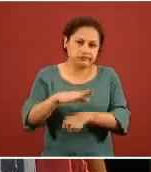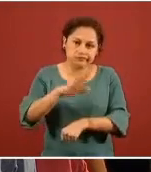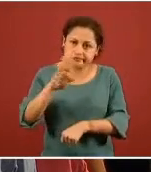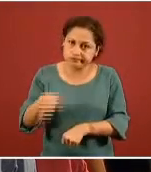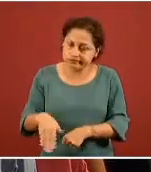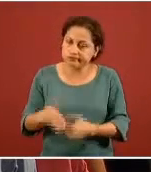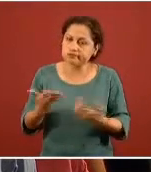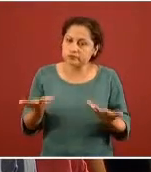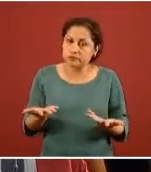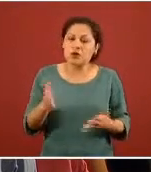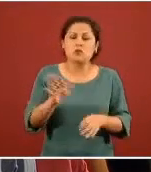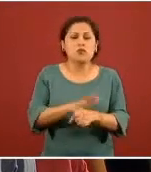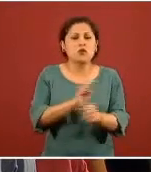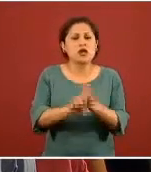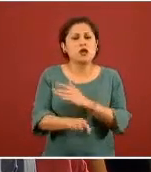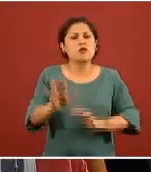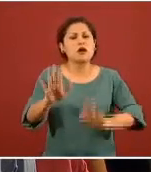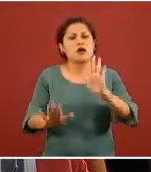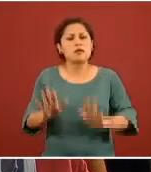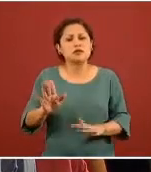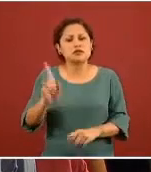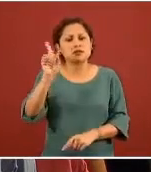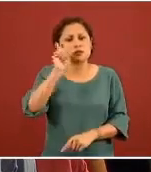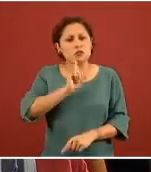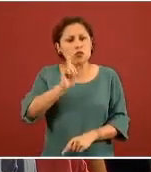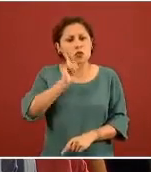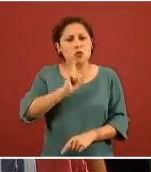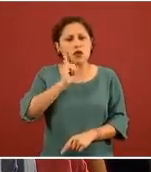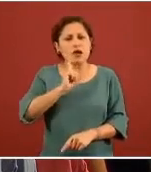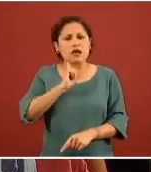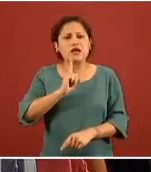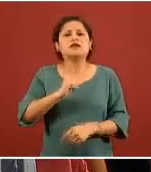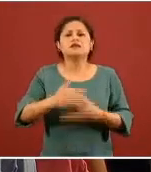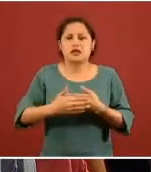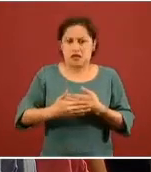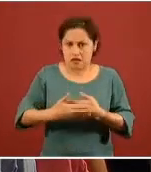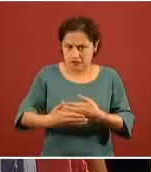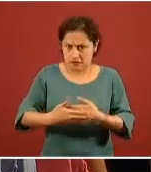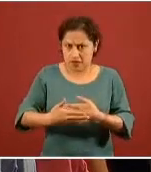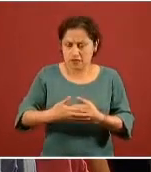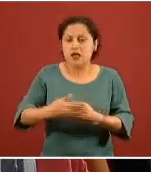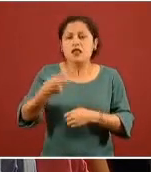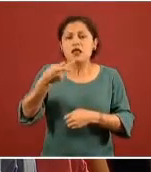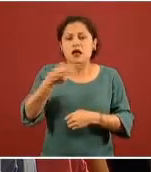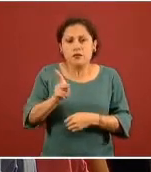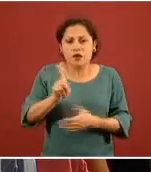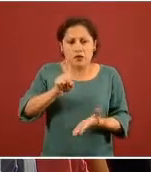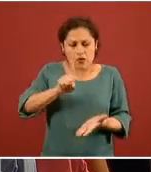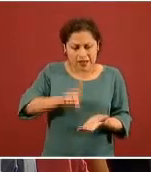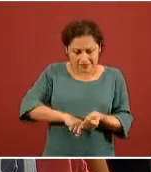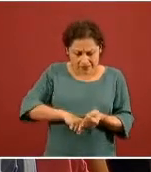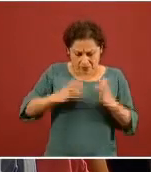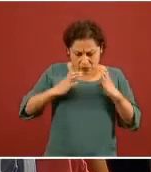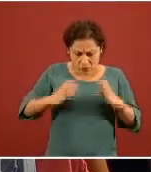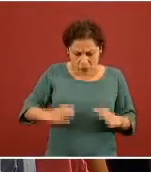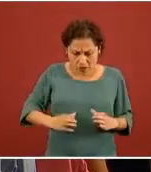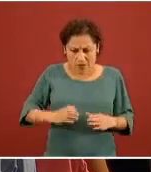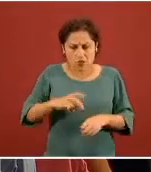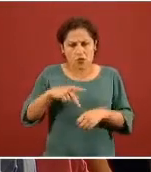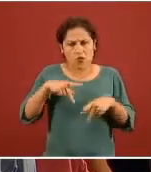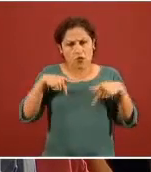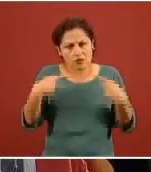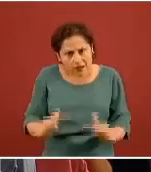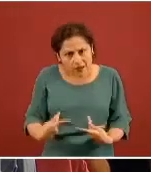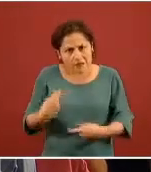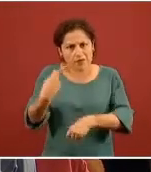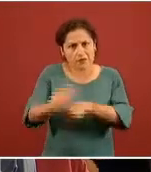mujeres embarazadas que tienen factores de riesgo adicionales y comorbilidades que las ponen en un riesgo aumentado.